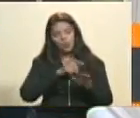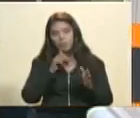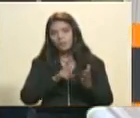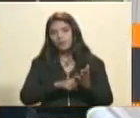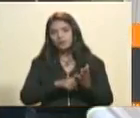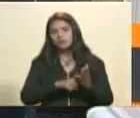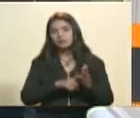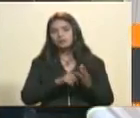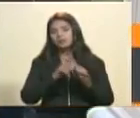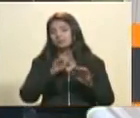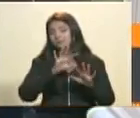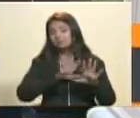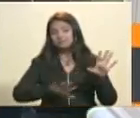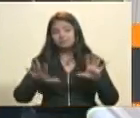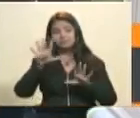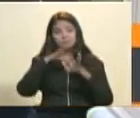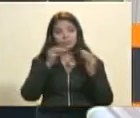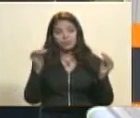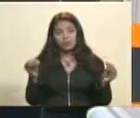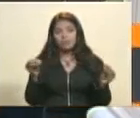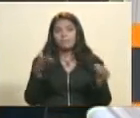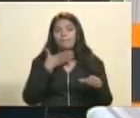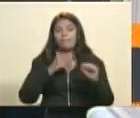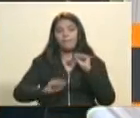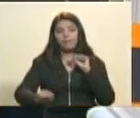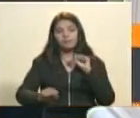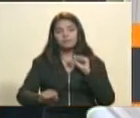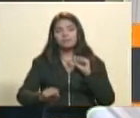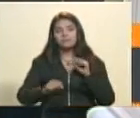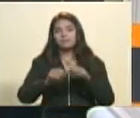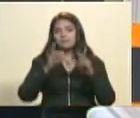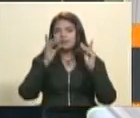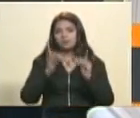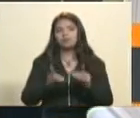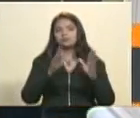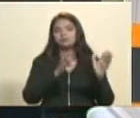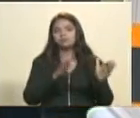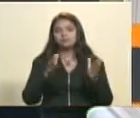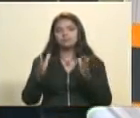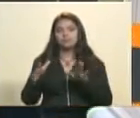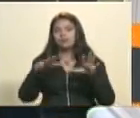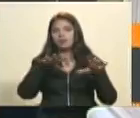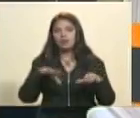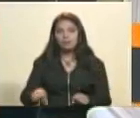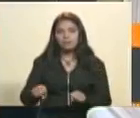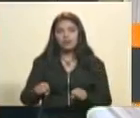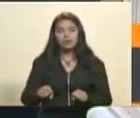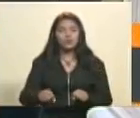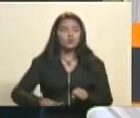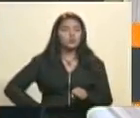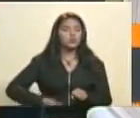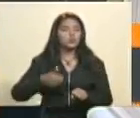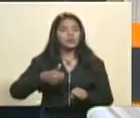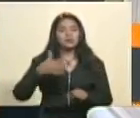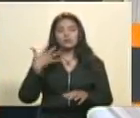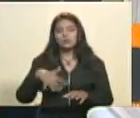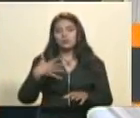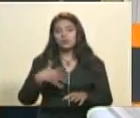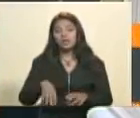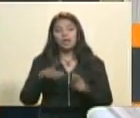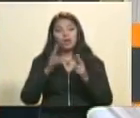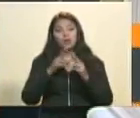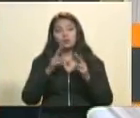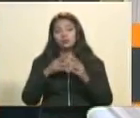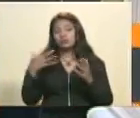de oriente a occidente, rechaza estas acciones del imperio más desalmado que ha conocido